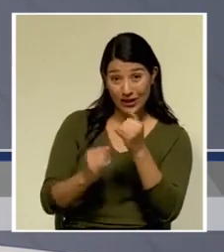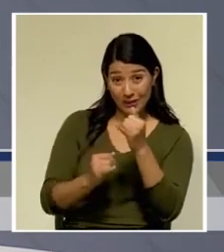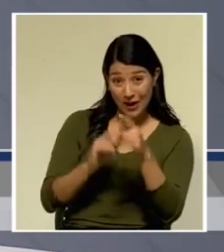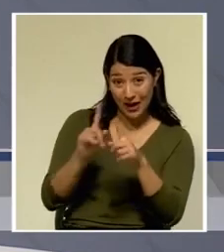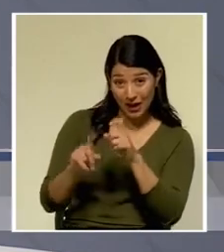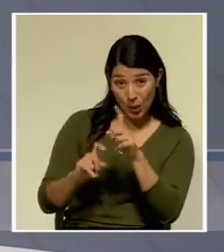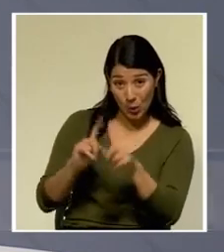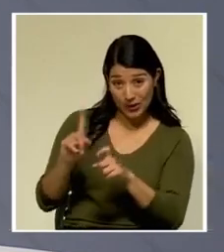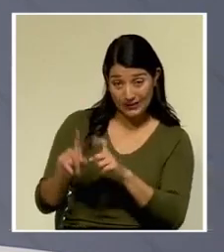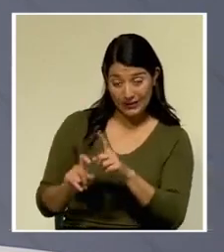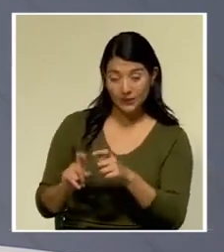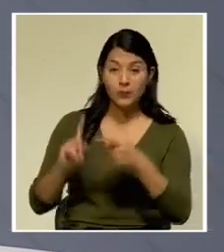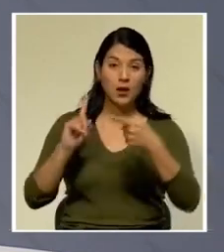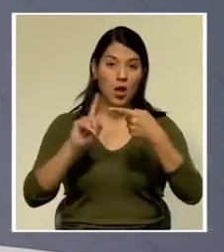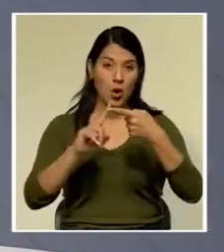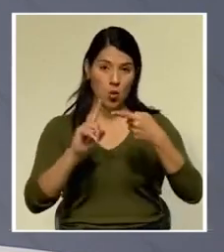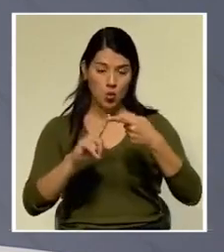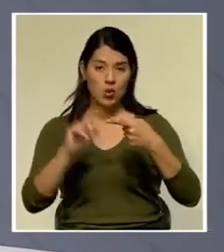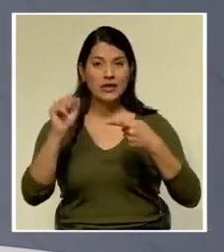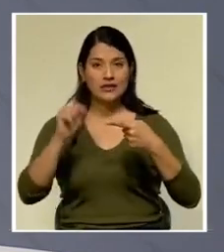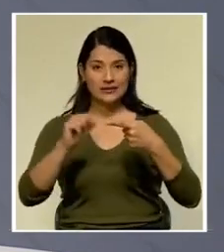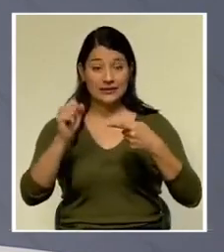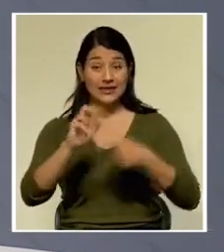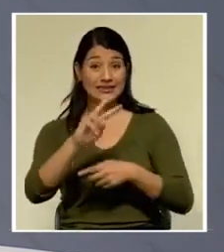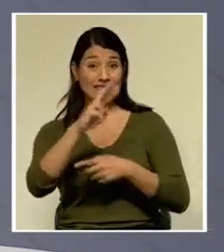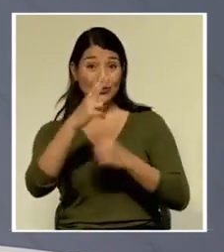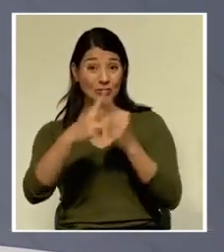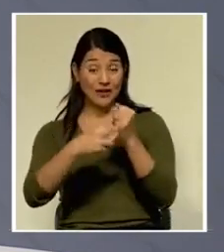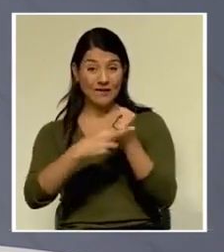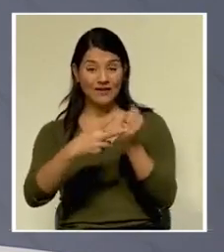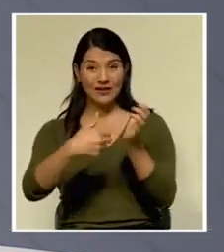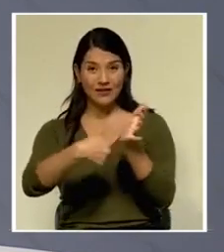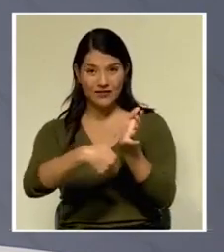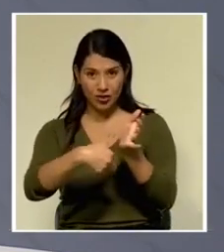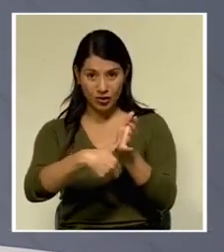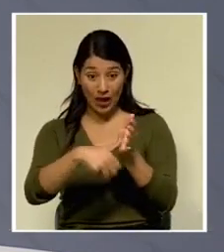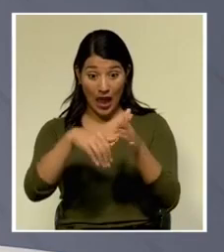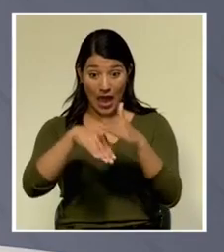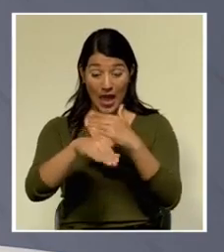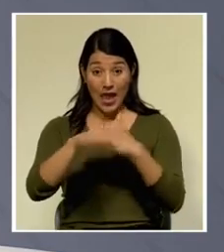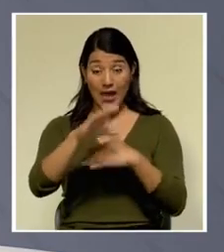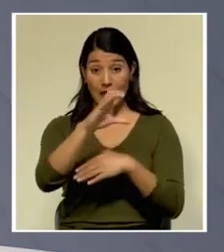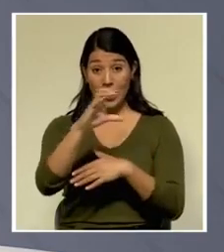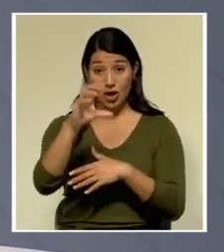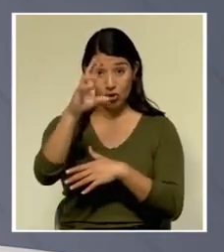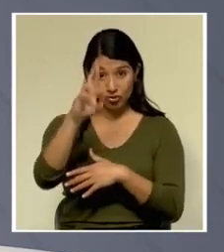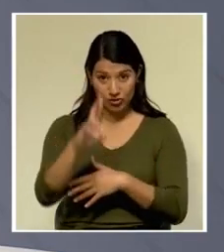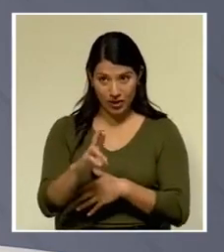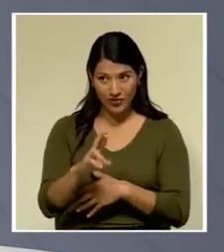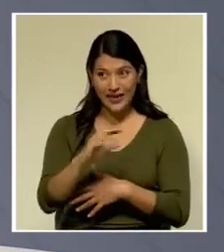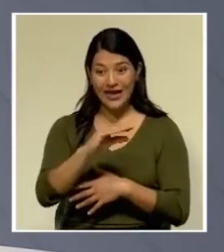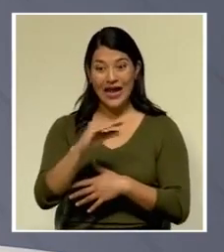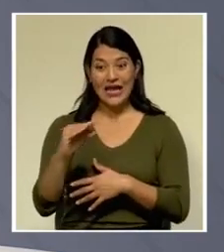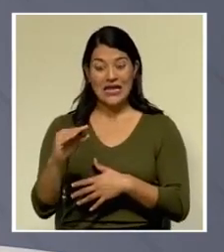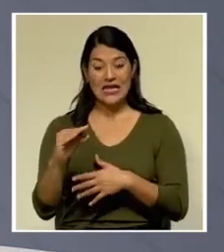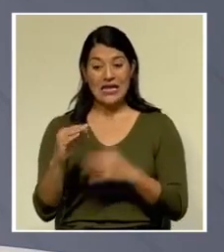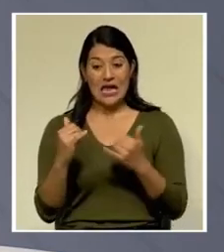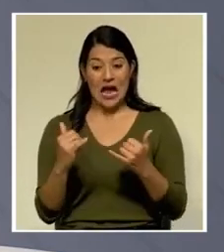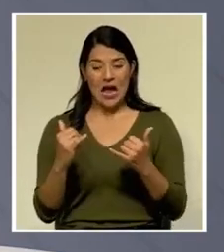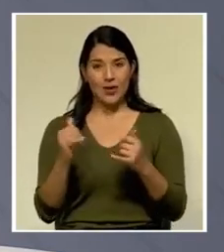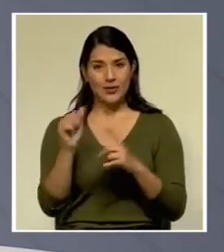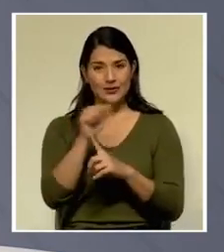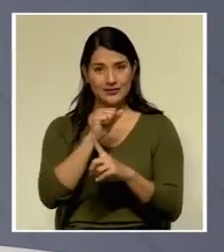Una es que en efecto el balotaje, la segunda ronda, en un país o en un contexto donde